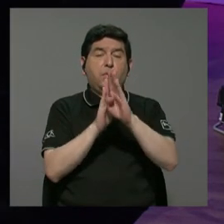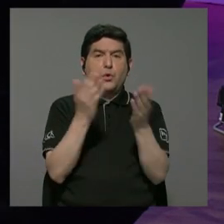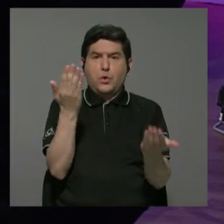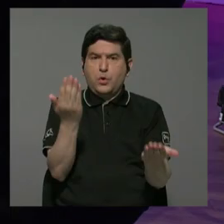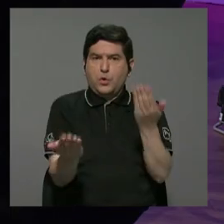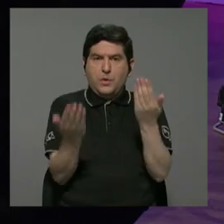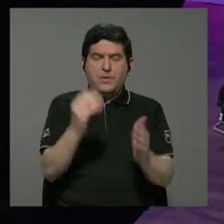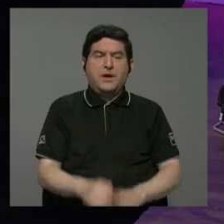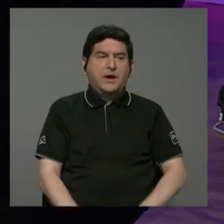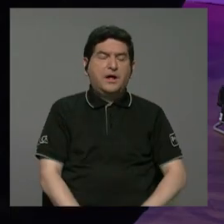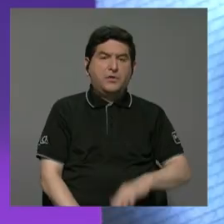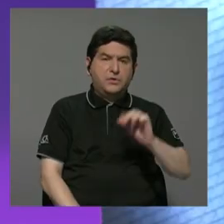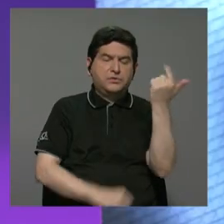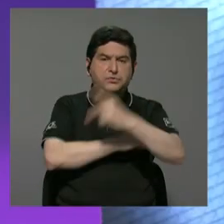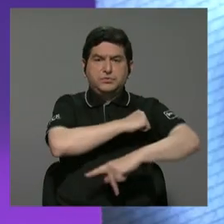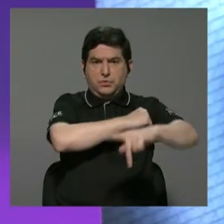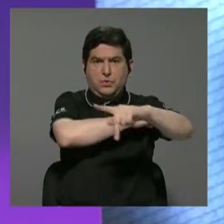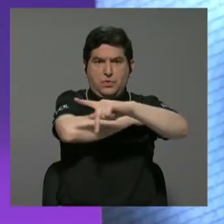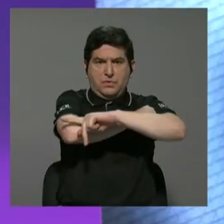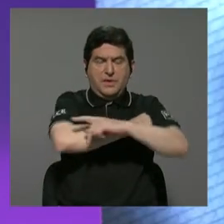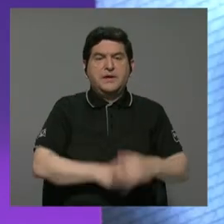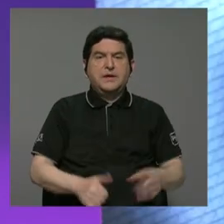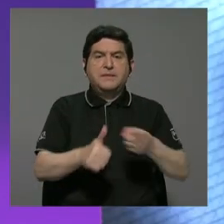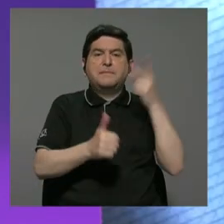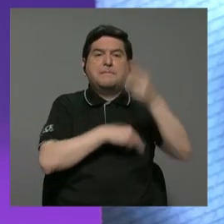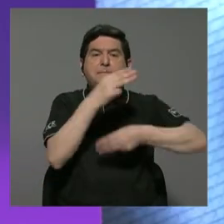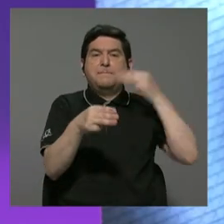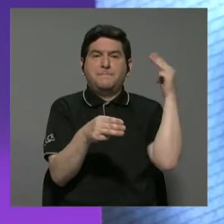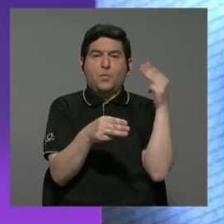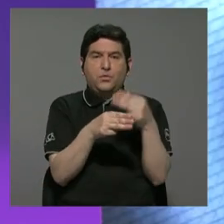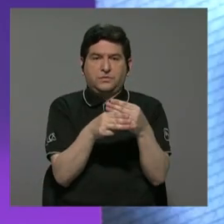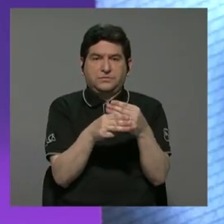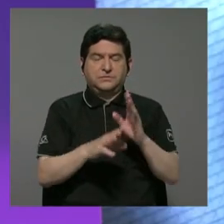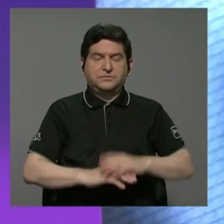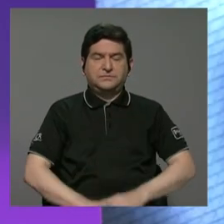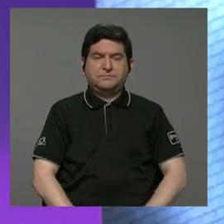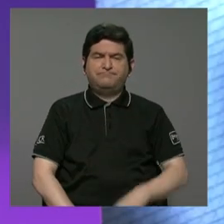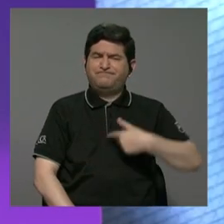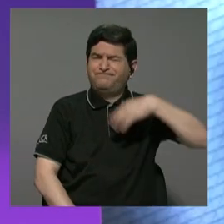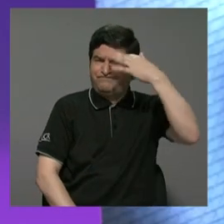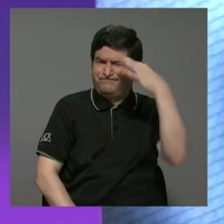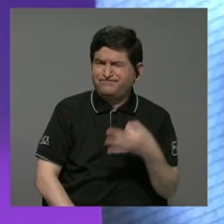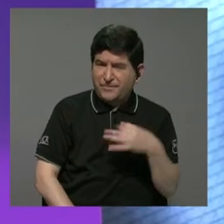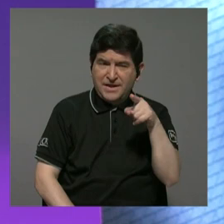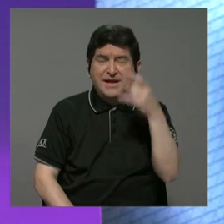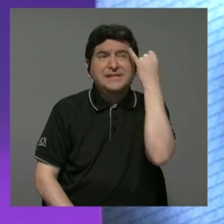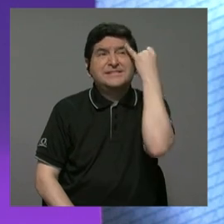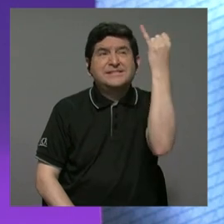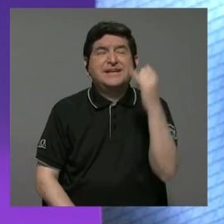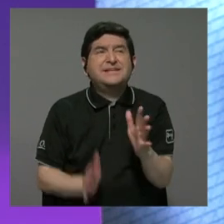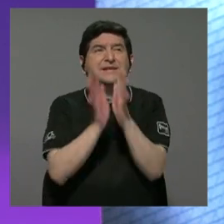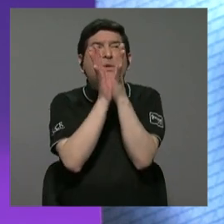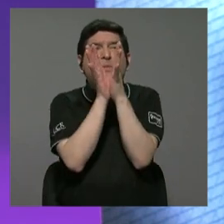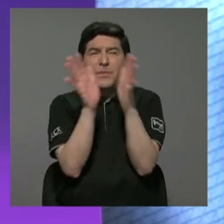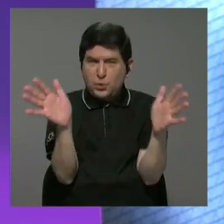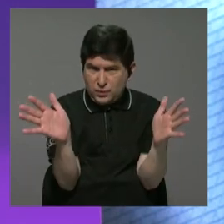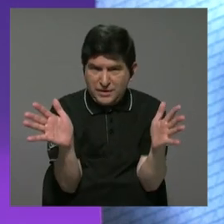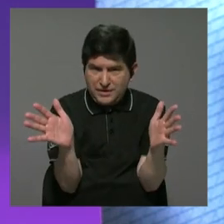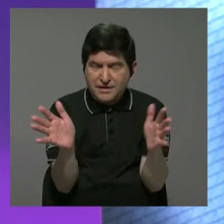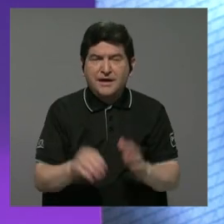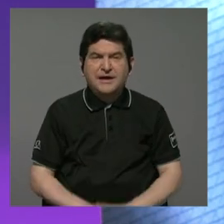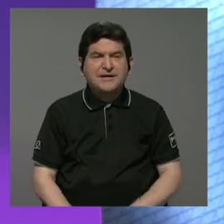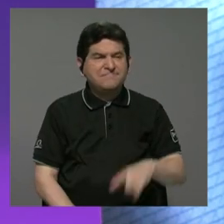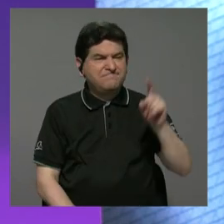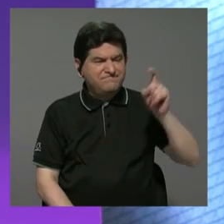comparados con otros países, digamos, del primer mundo. Entonces, a mí me parece que ese sentido de lo público